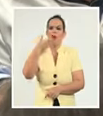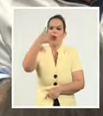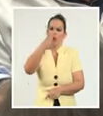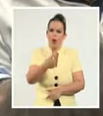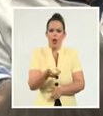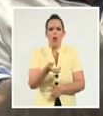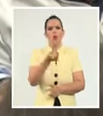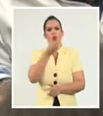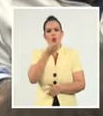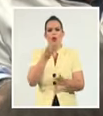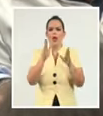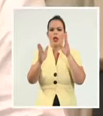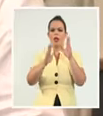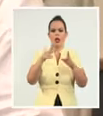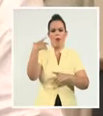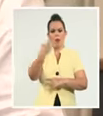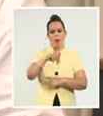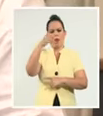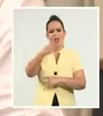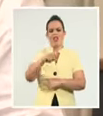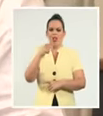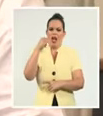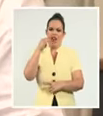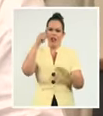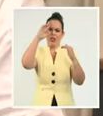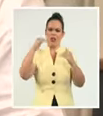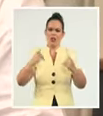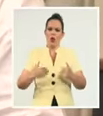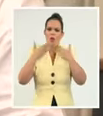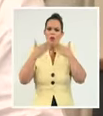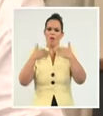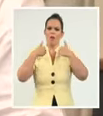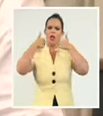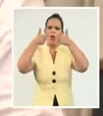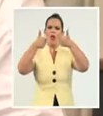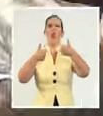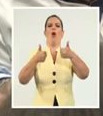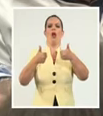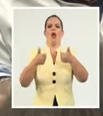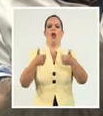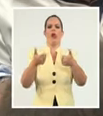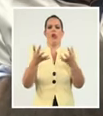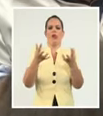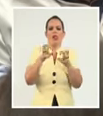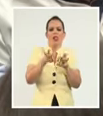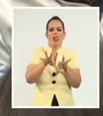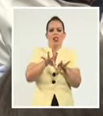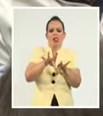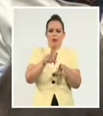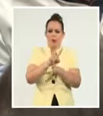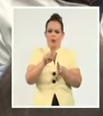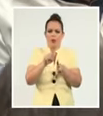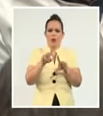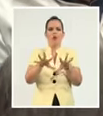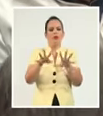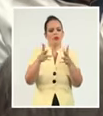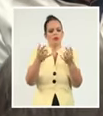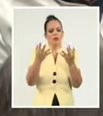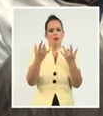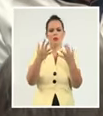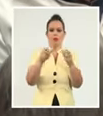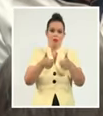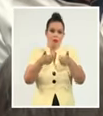ensayo con los beneficios que esto pudiera tener, dadas las limitaciones de medicamentos. Además, Jusvinza